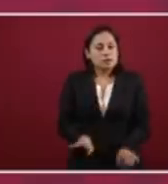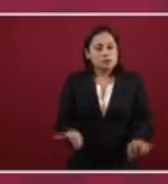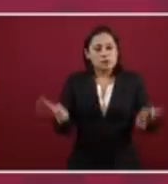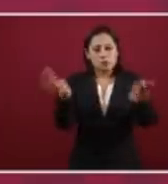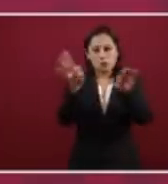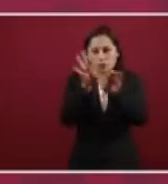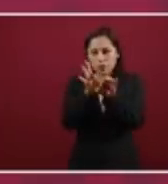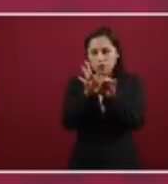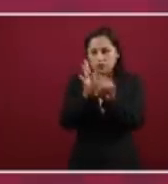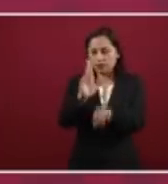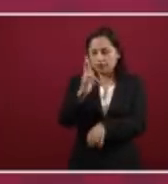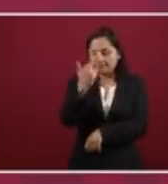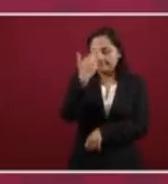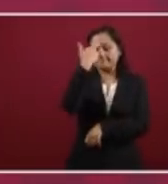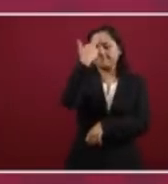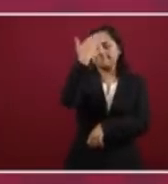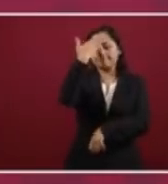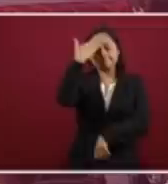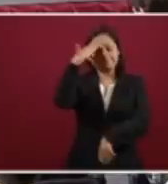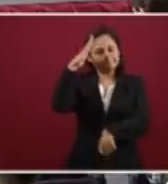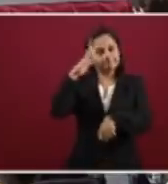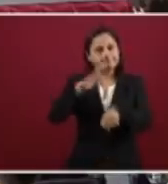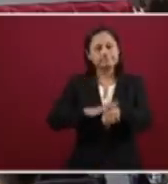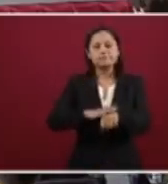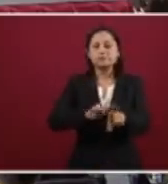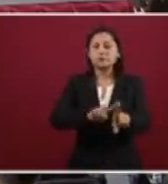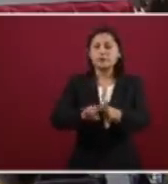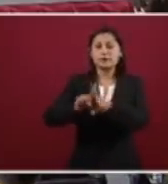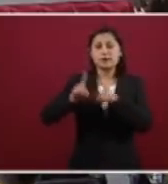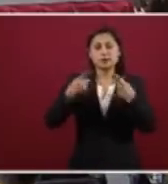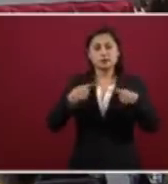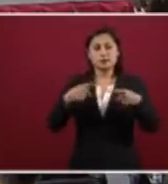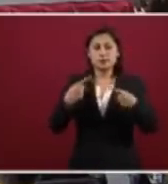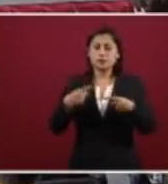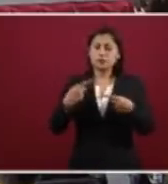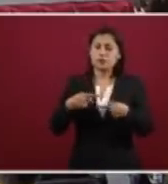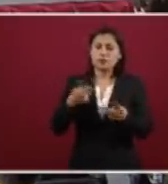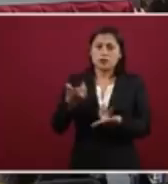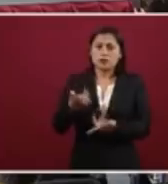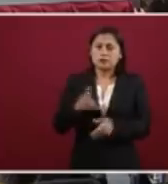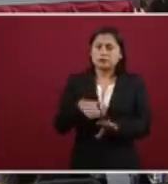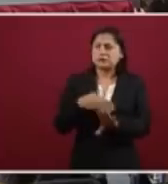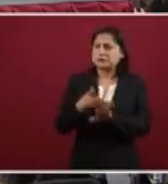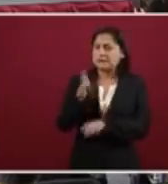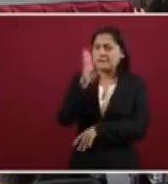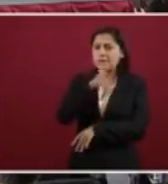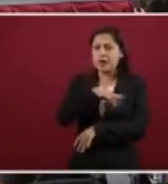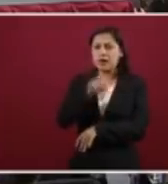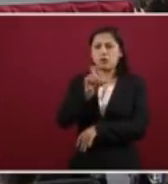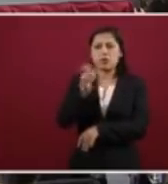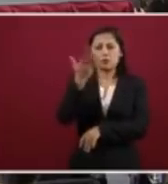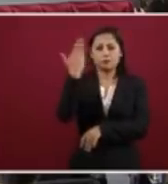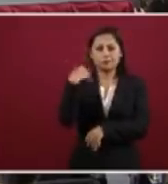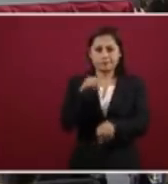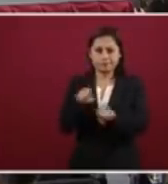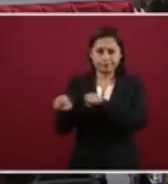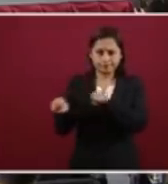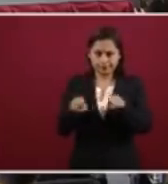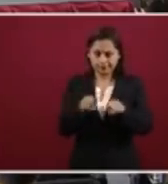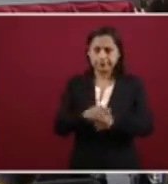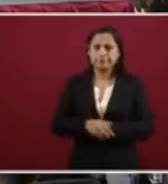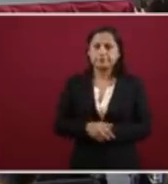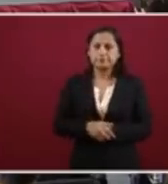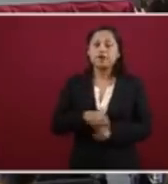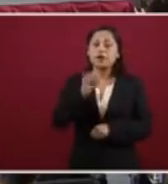recordar y homenajear a las personas que fueron afectadas por los sismos, también para reconocer a todos los